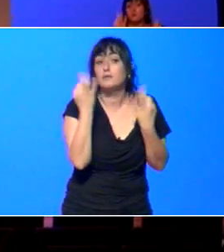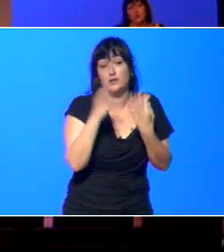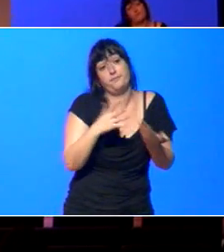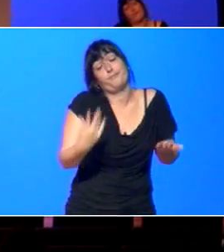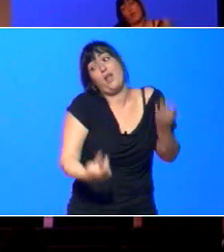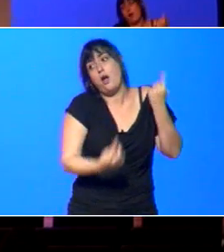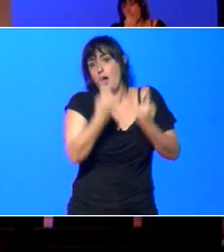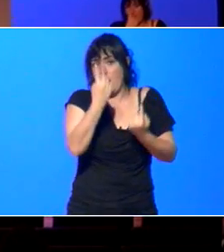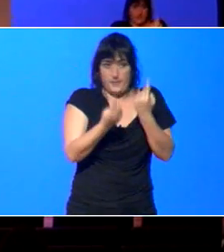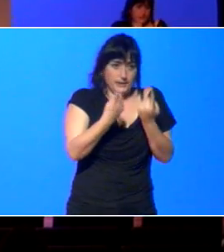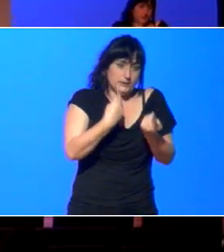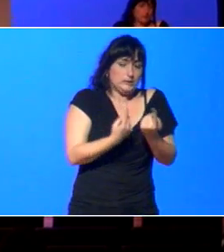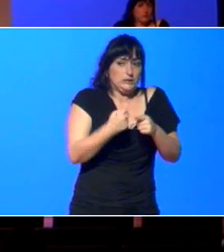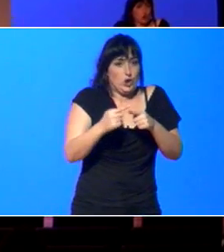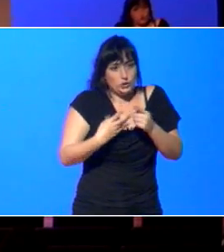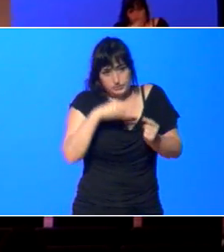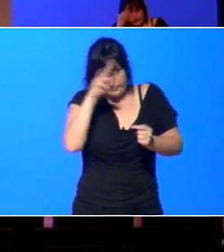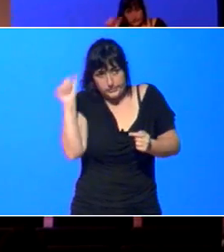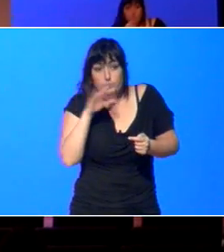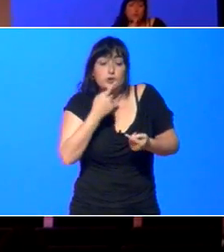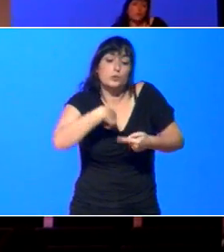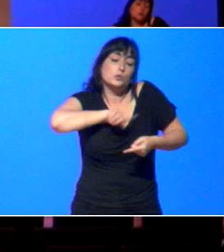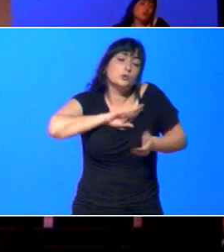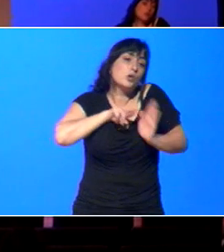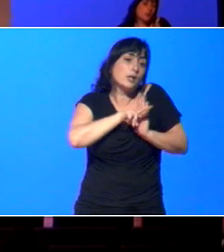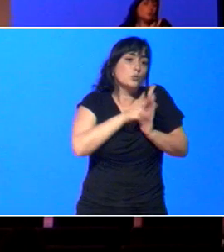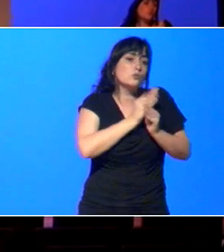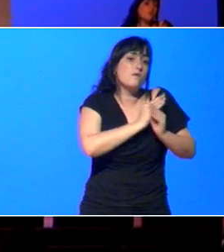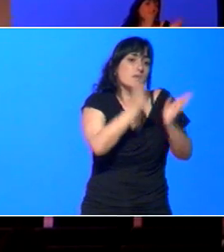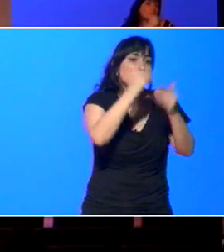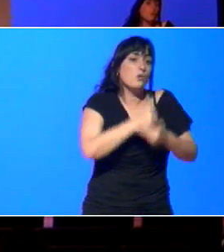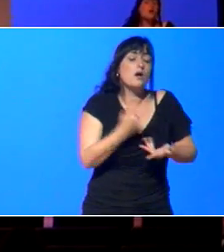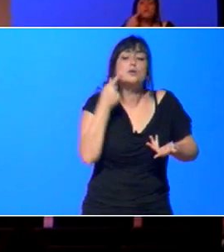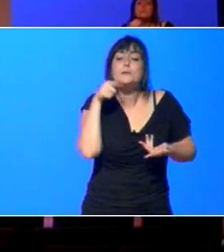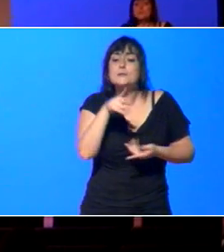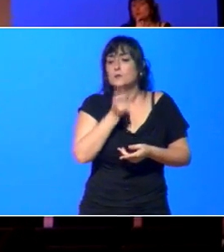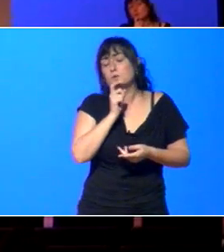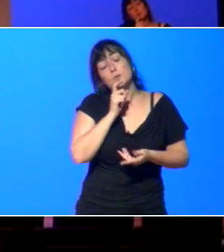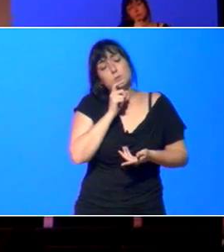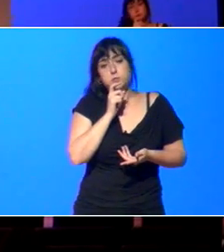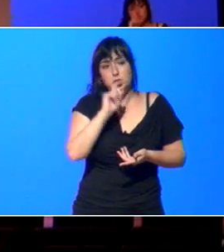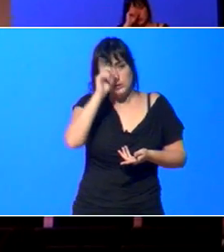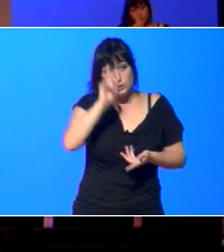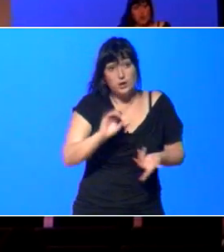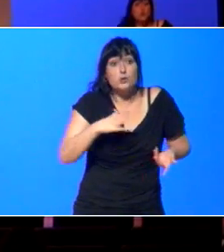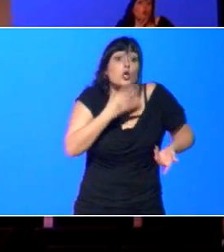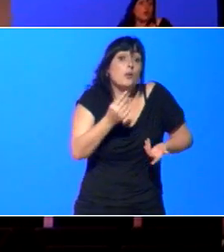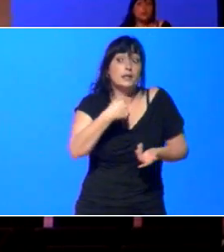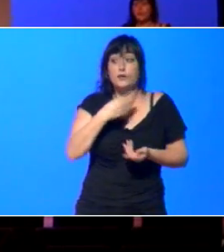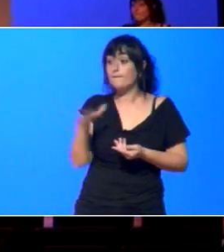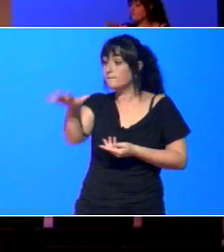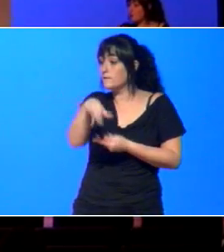tenemos los recursos suficientes o porque cómo vamos a hacer tal cosa o porque tal vez queremos ir a un sitio